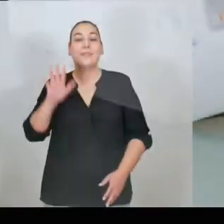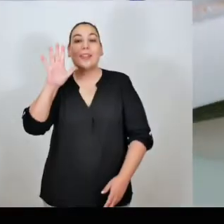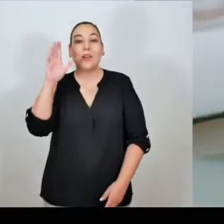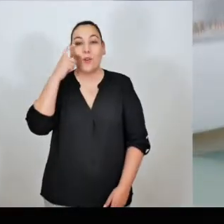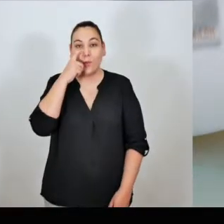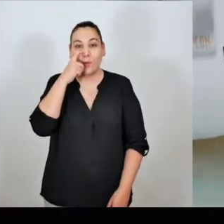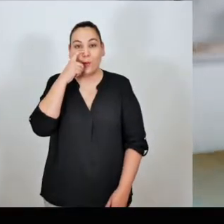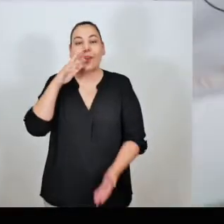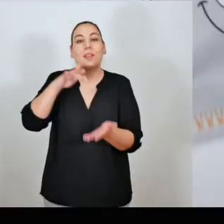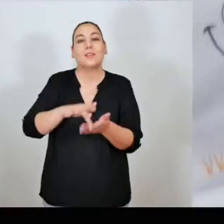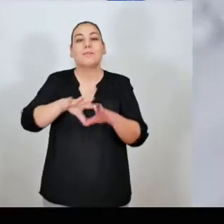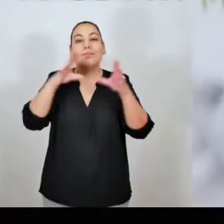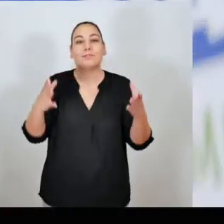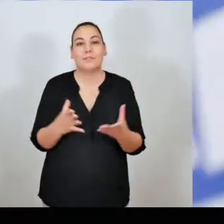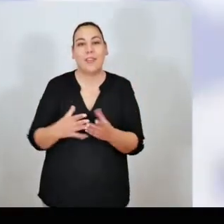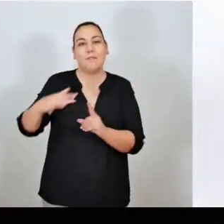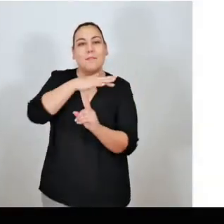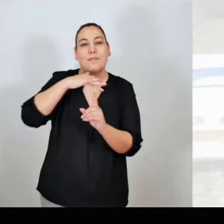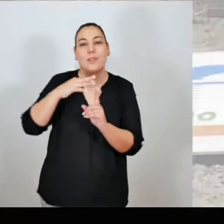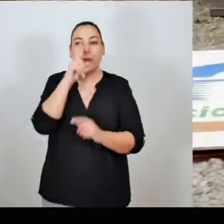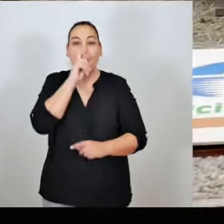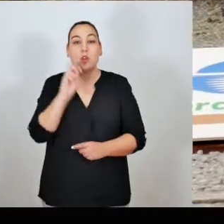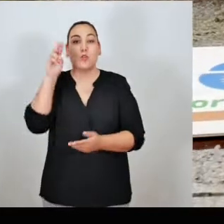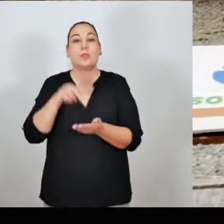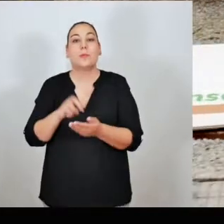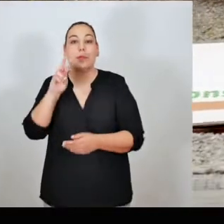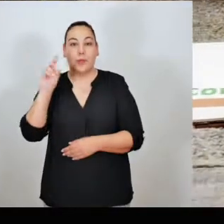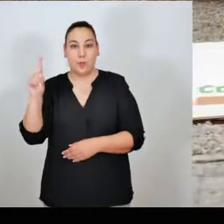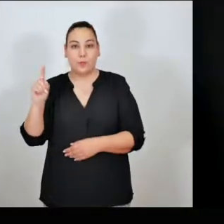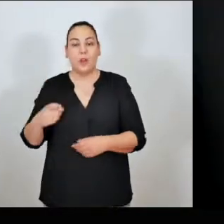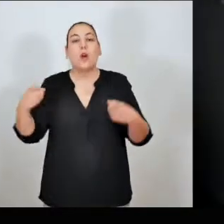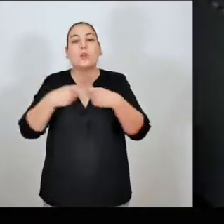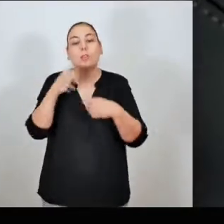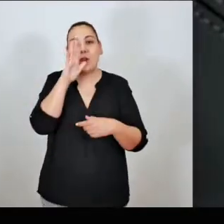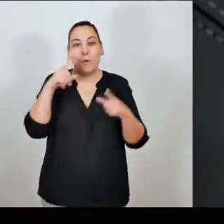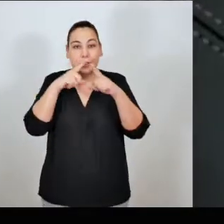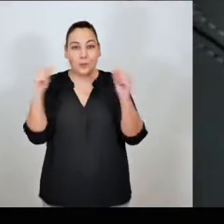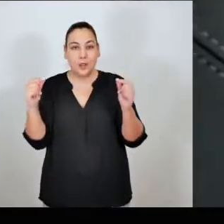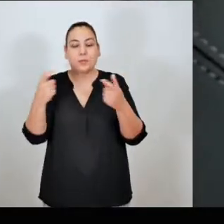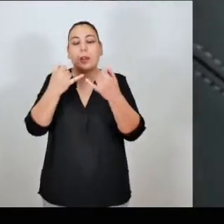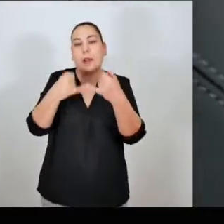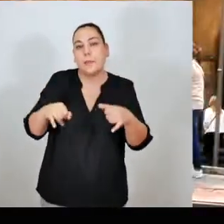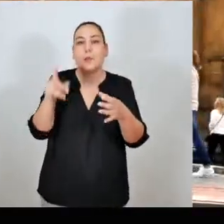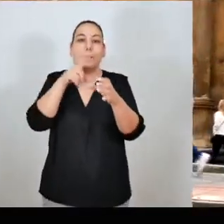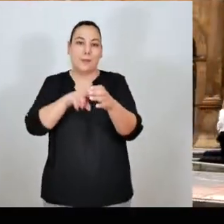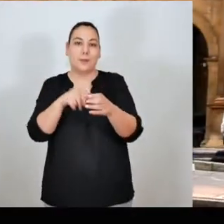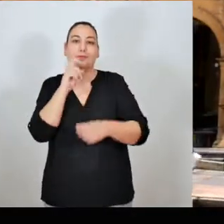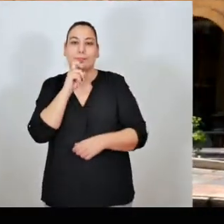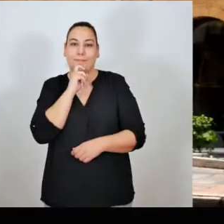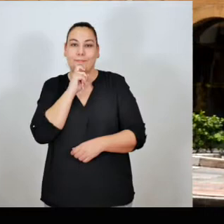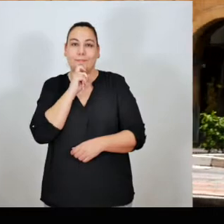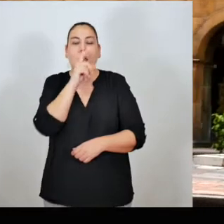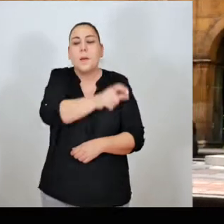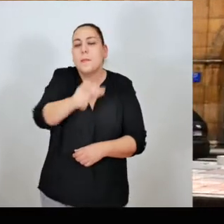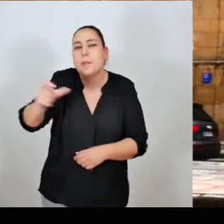El 5 de junio es el Día Mundial del Medio Ambiente 2021 y el Consorcio de Aguas de Asturias se suma a esta celebración con un